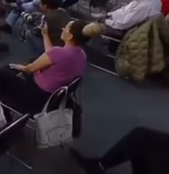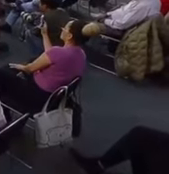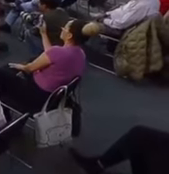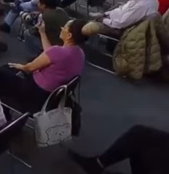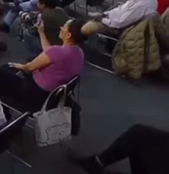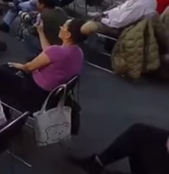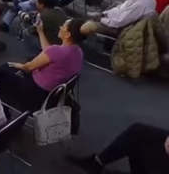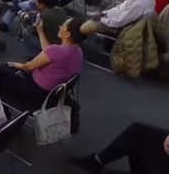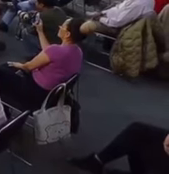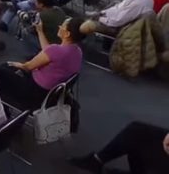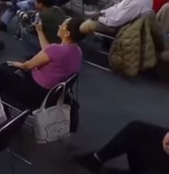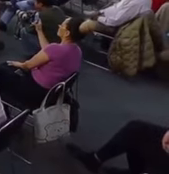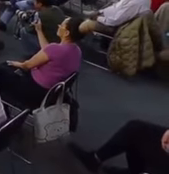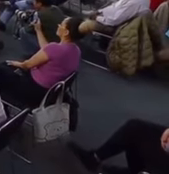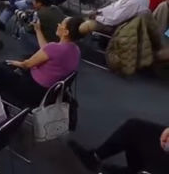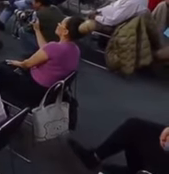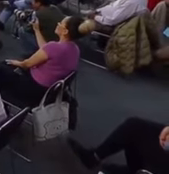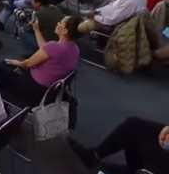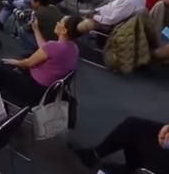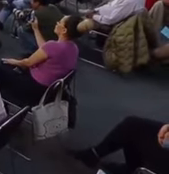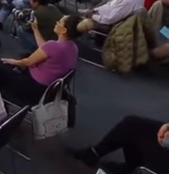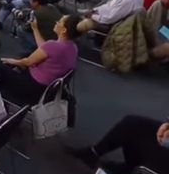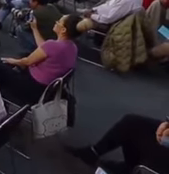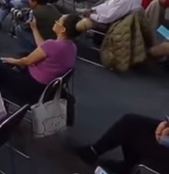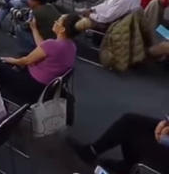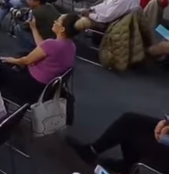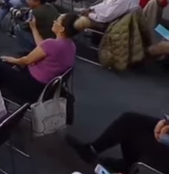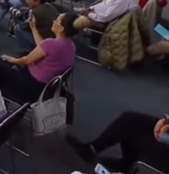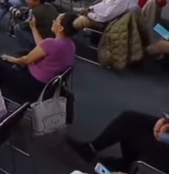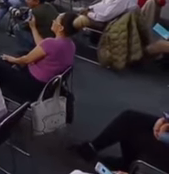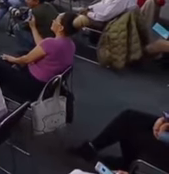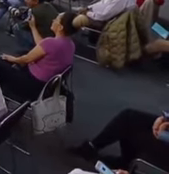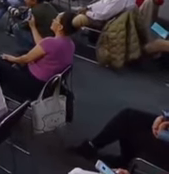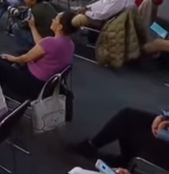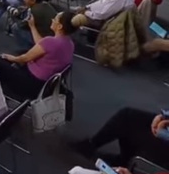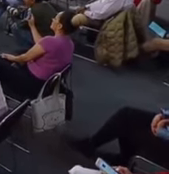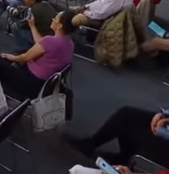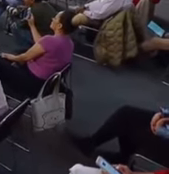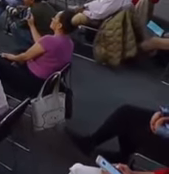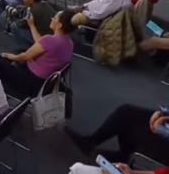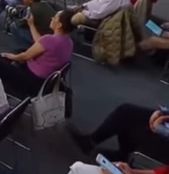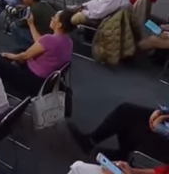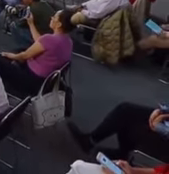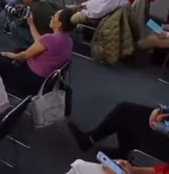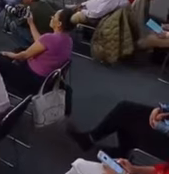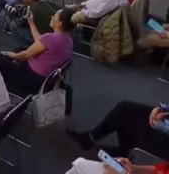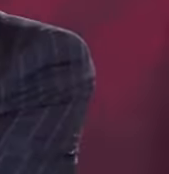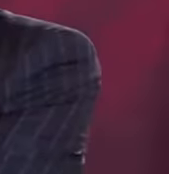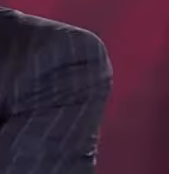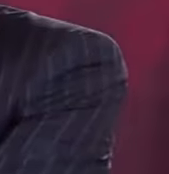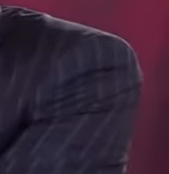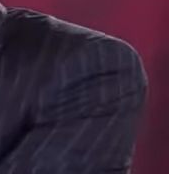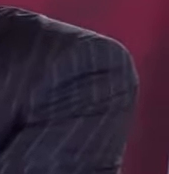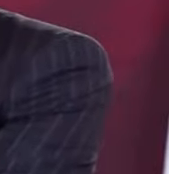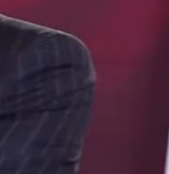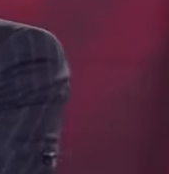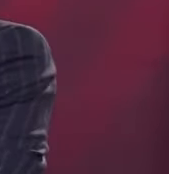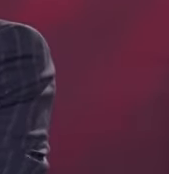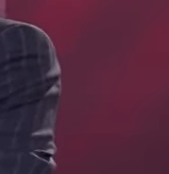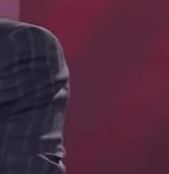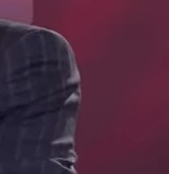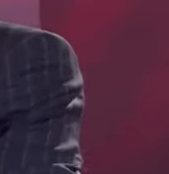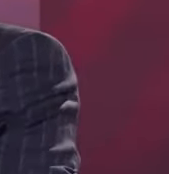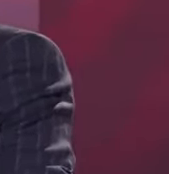sentido, el presidente López Obrador dejó en claro que esta serie de renuncias no van a generar alguna especie de afectación al funcionamiento del